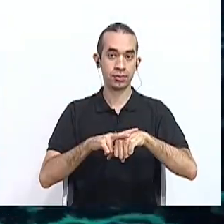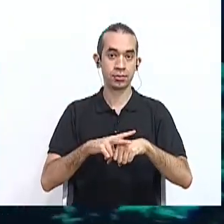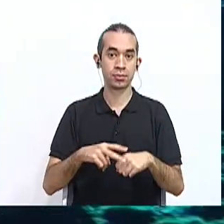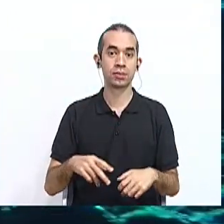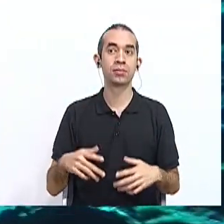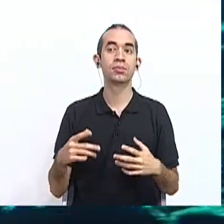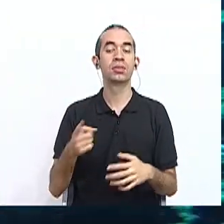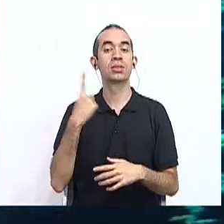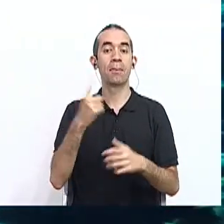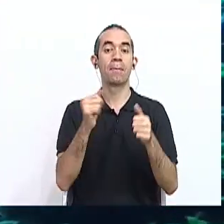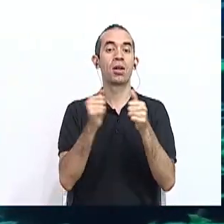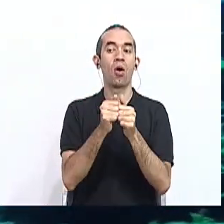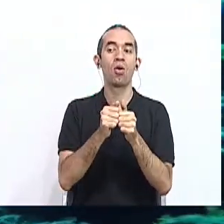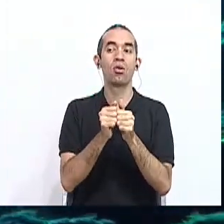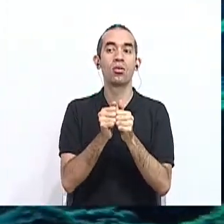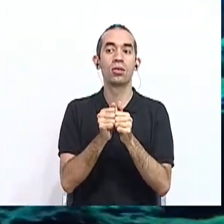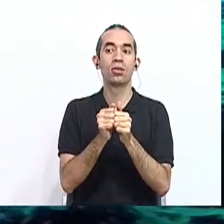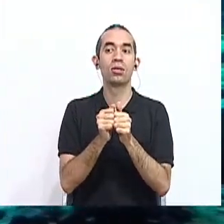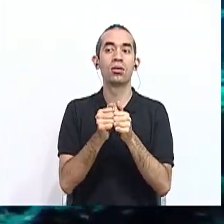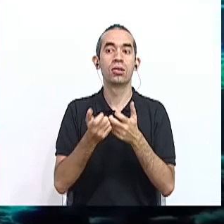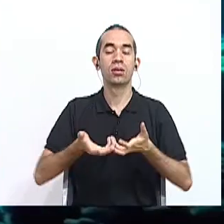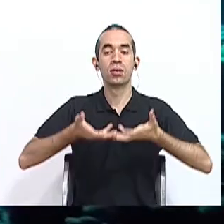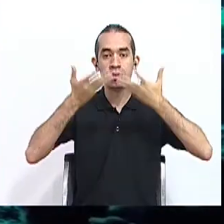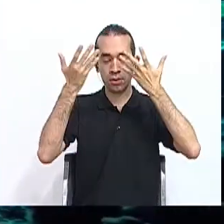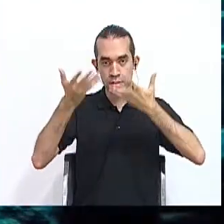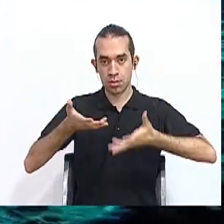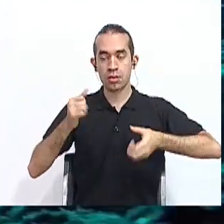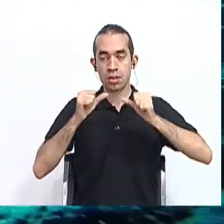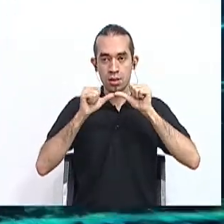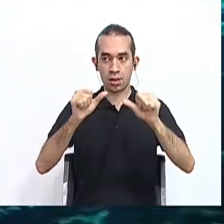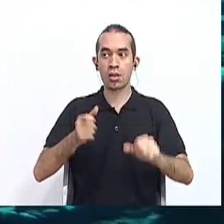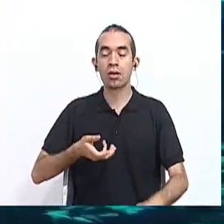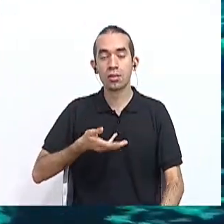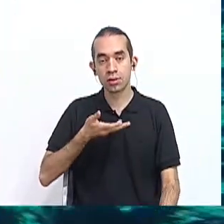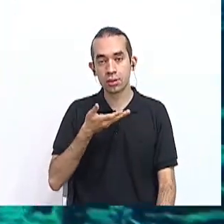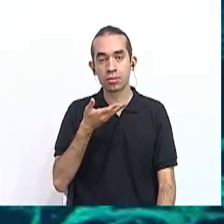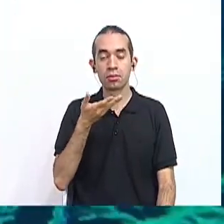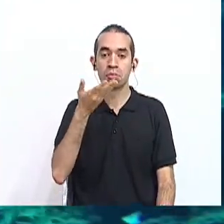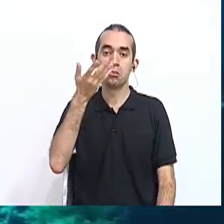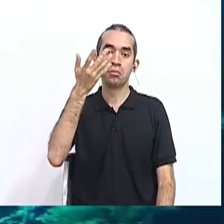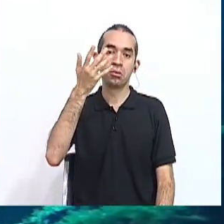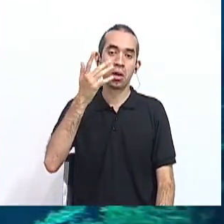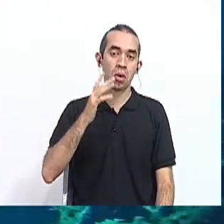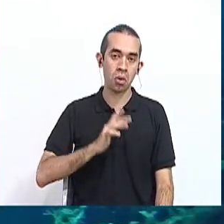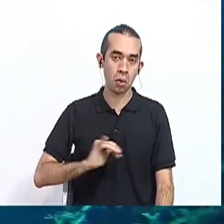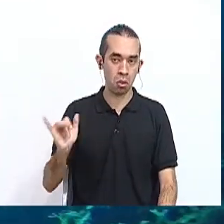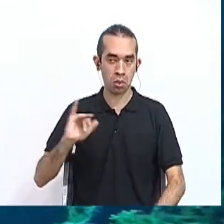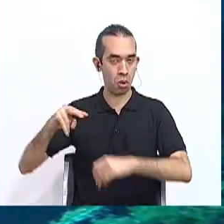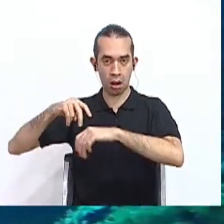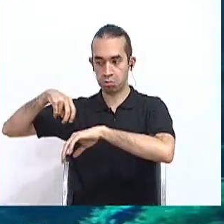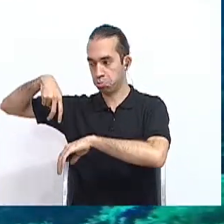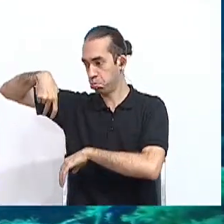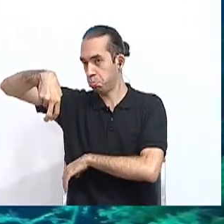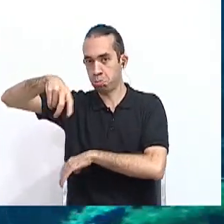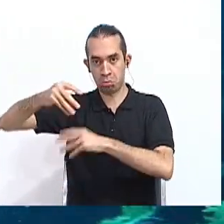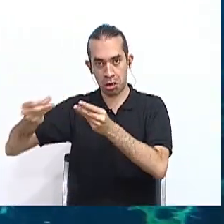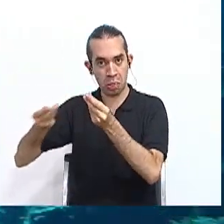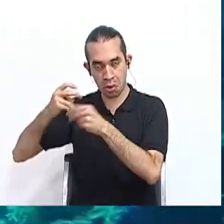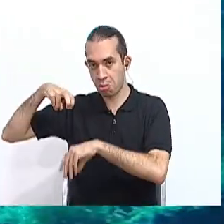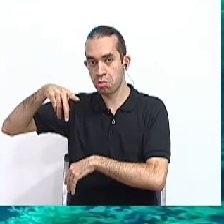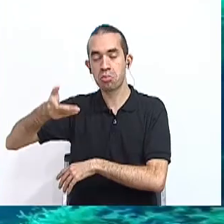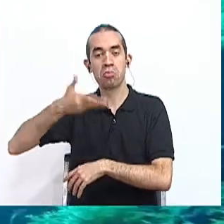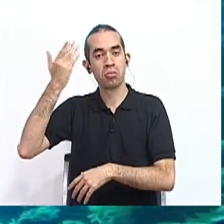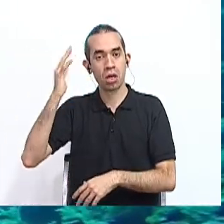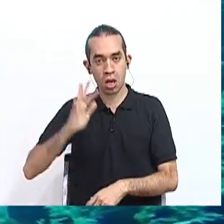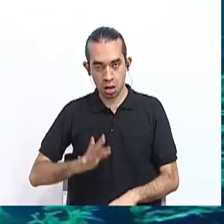una respiración constante, exhalando e inhalando como si fuera en la superficie. No es